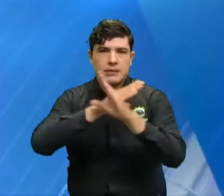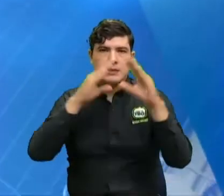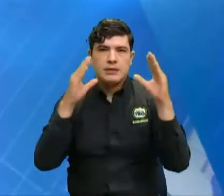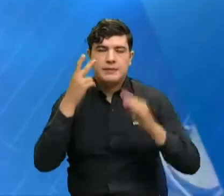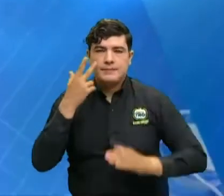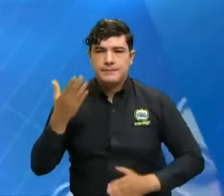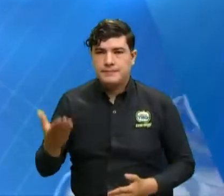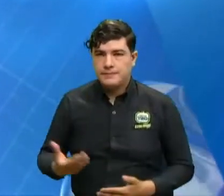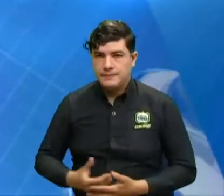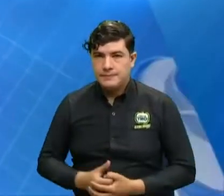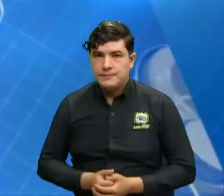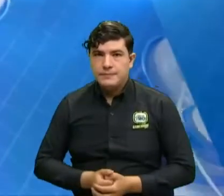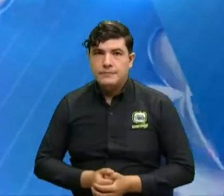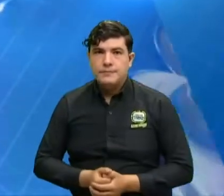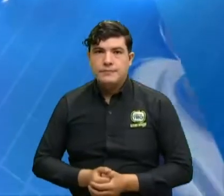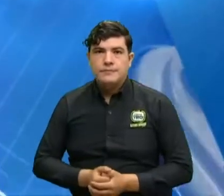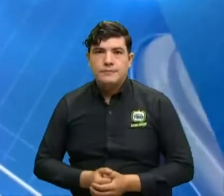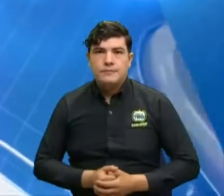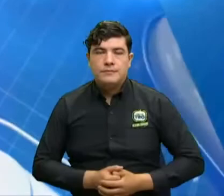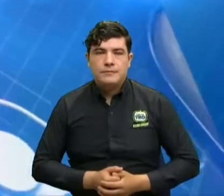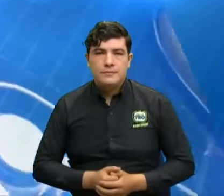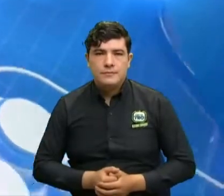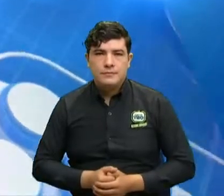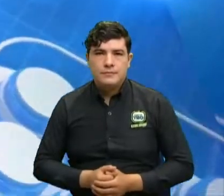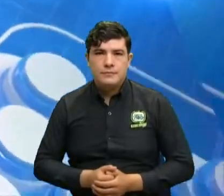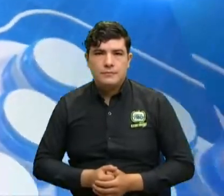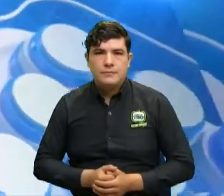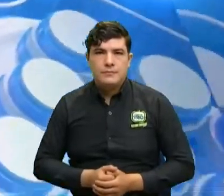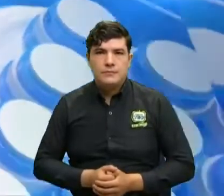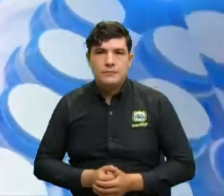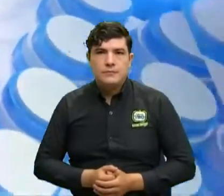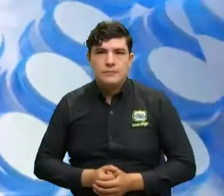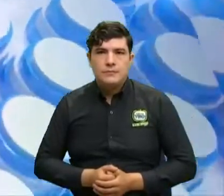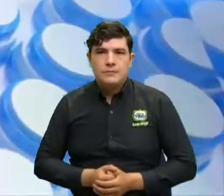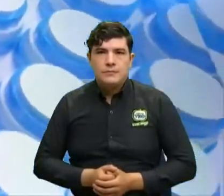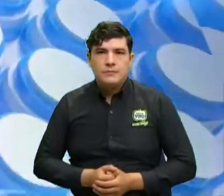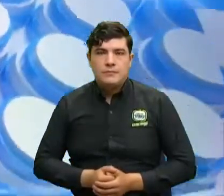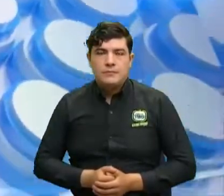guardo bien este señor le está faltando al respeto